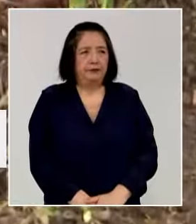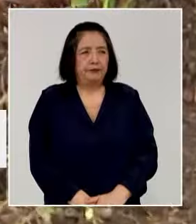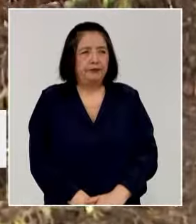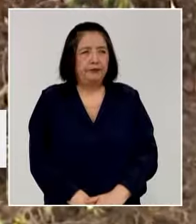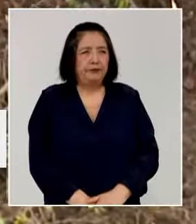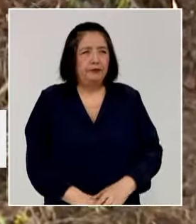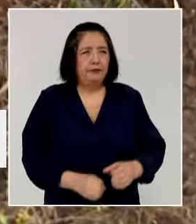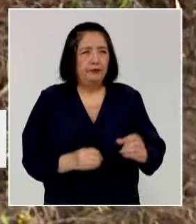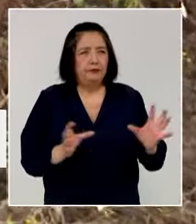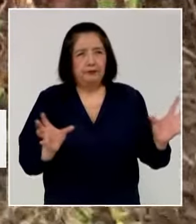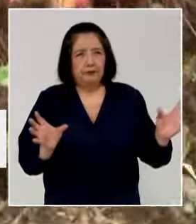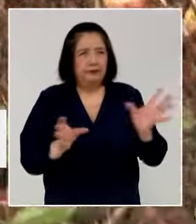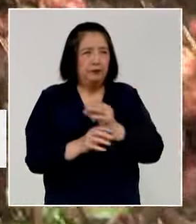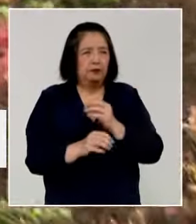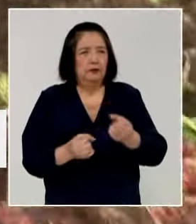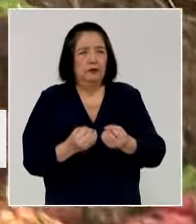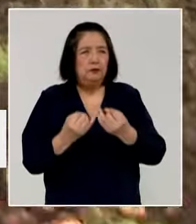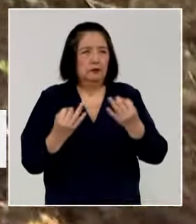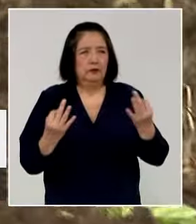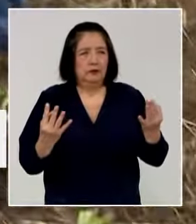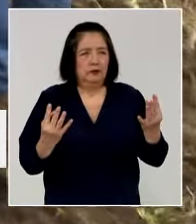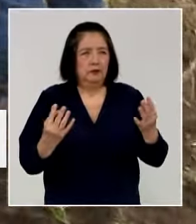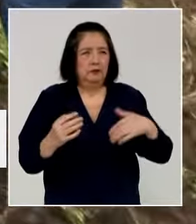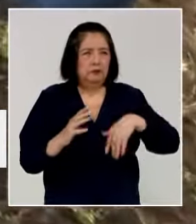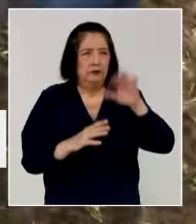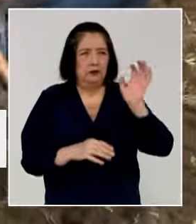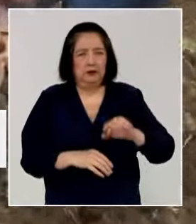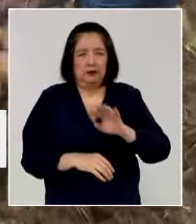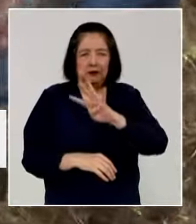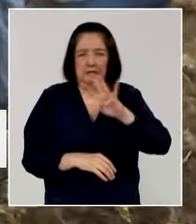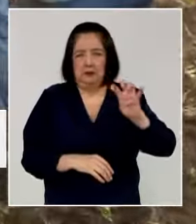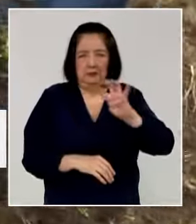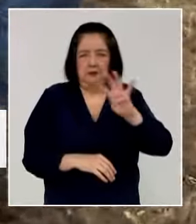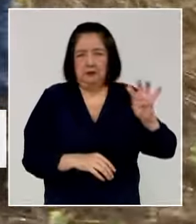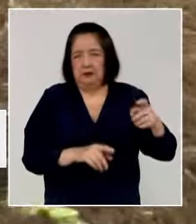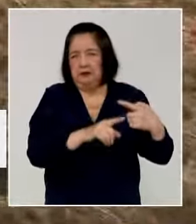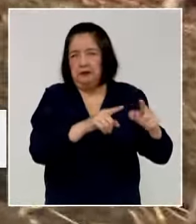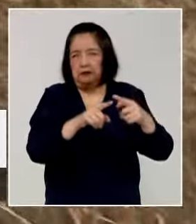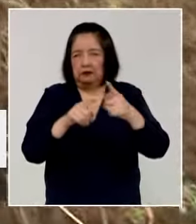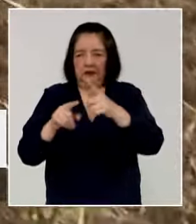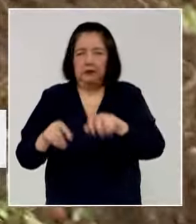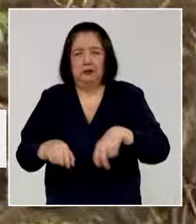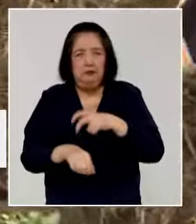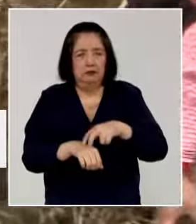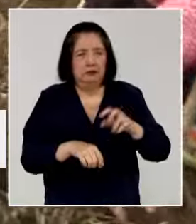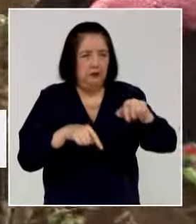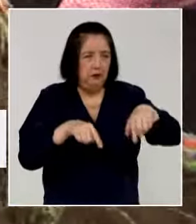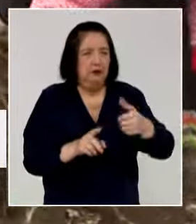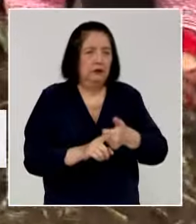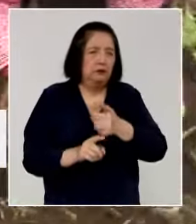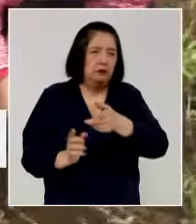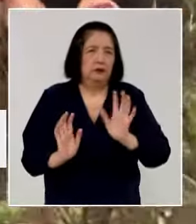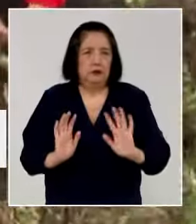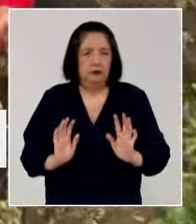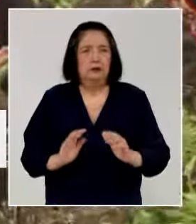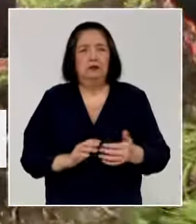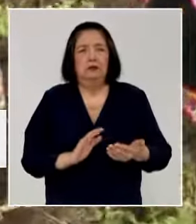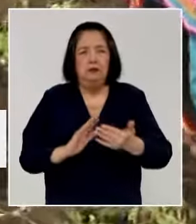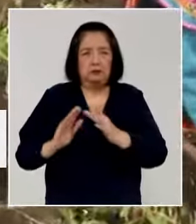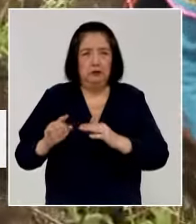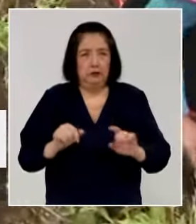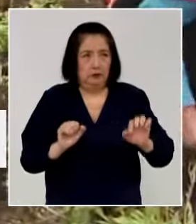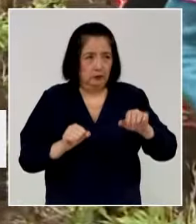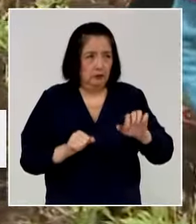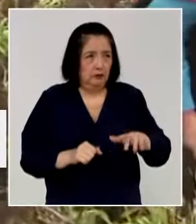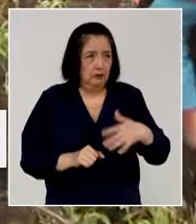En total tenemos pues más de 400 variedades de papa nativa acá en la comunidad Pampa Corral. Es el lugar